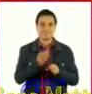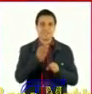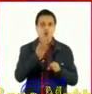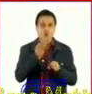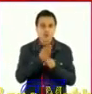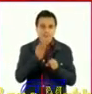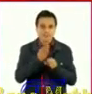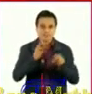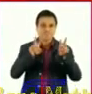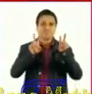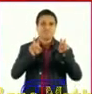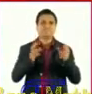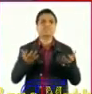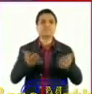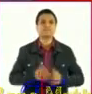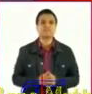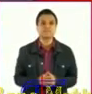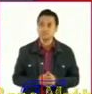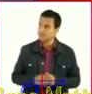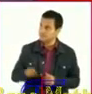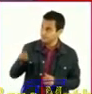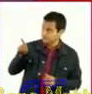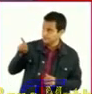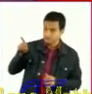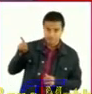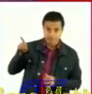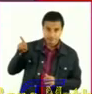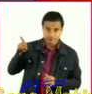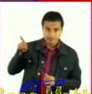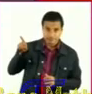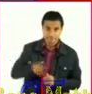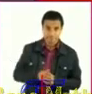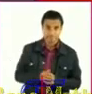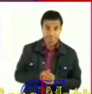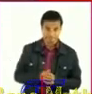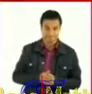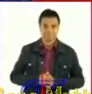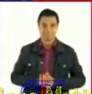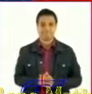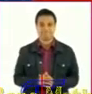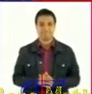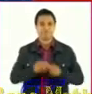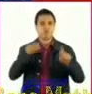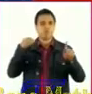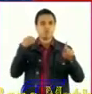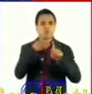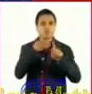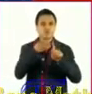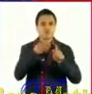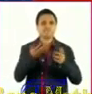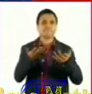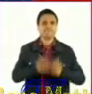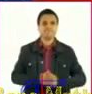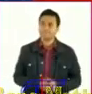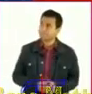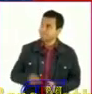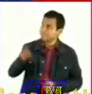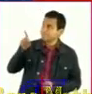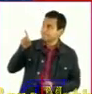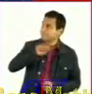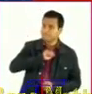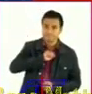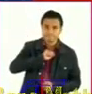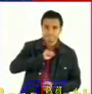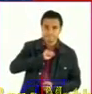ocasión, nuestro tema es la planeación de nuestro proceso técnico y nuestro propósito es realizar el plan de